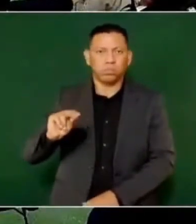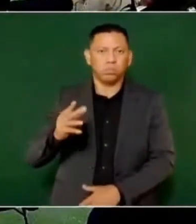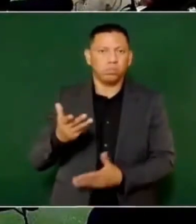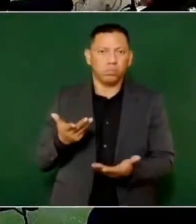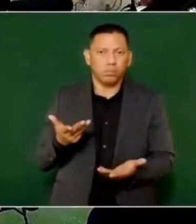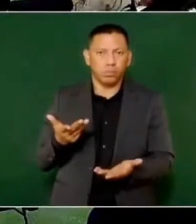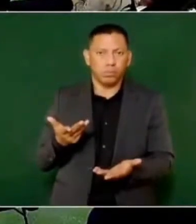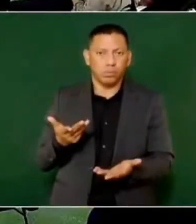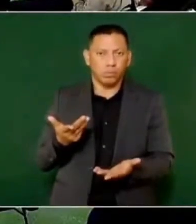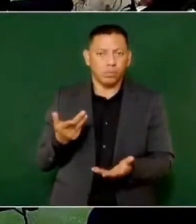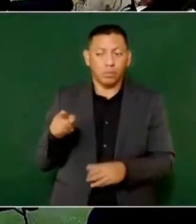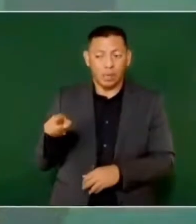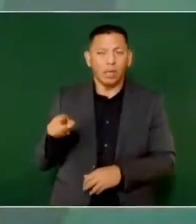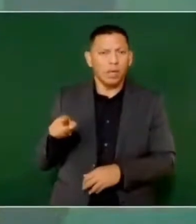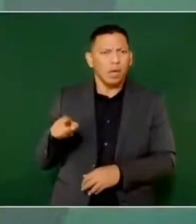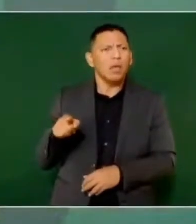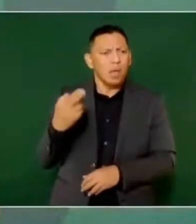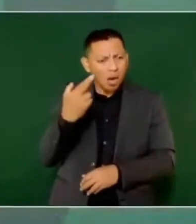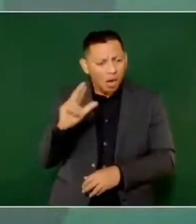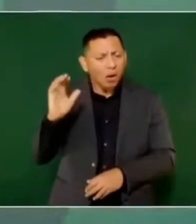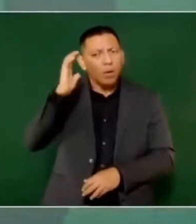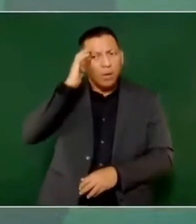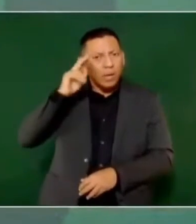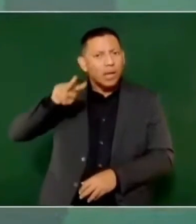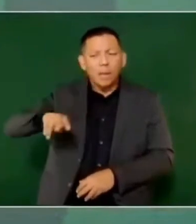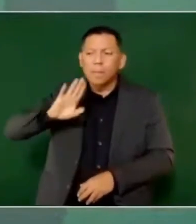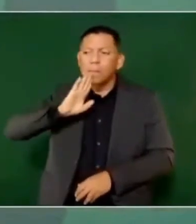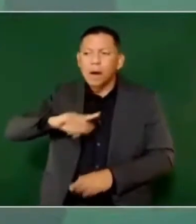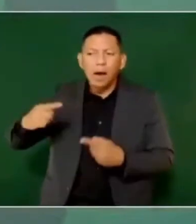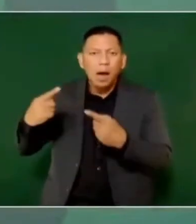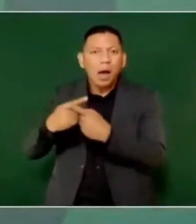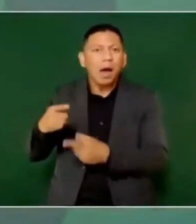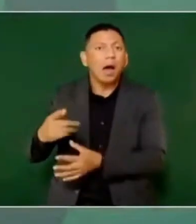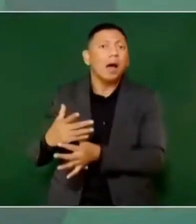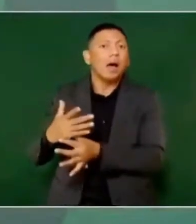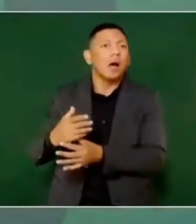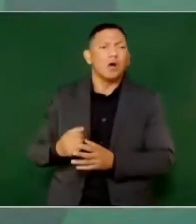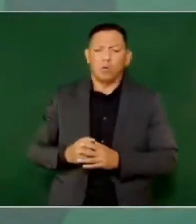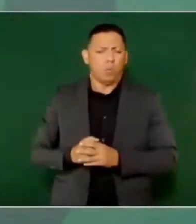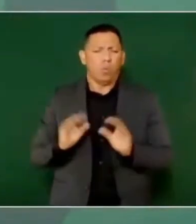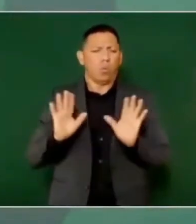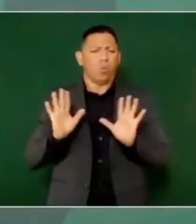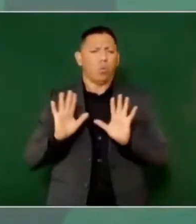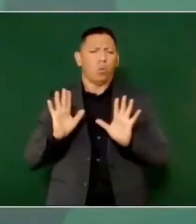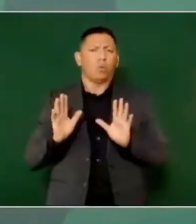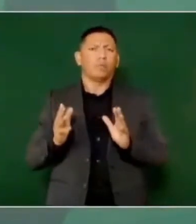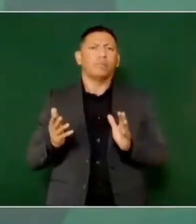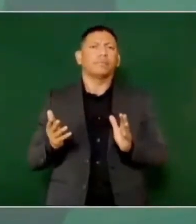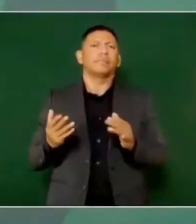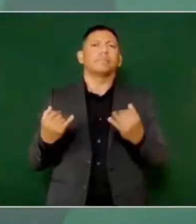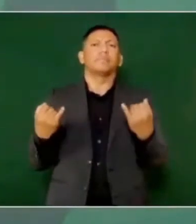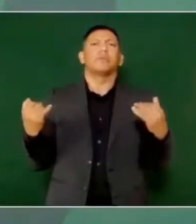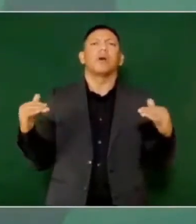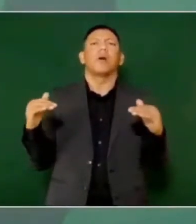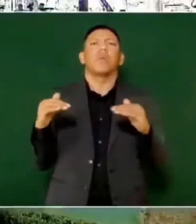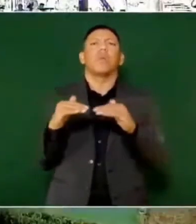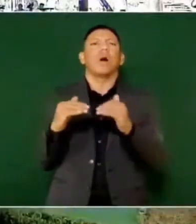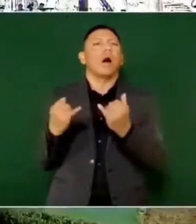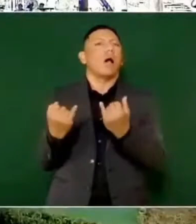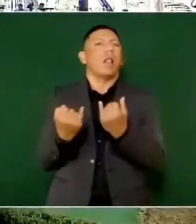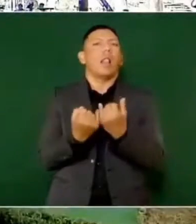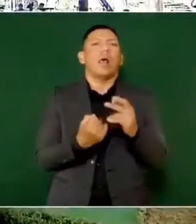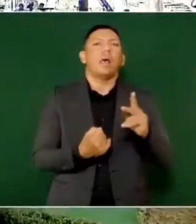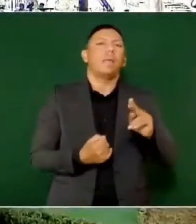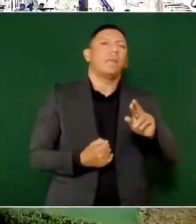a reconocerlo, que se equivocó, que era lo mismo, y algunos dicen no